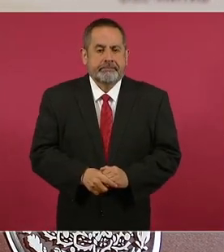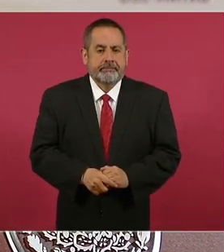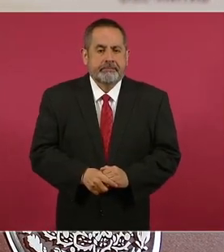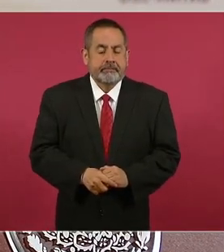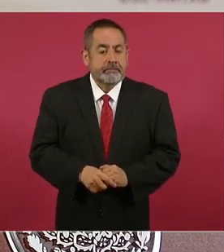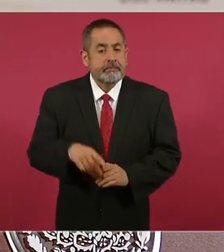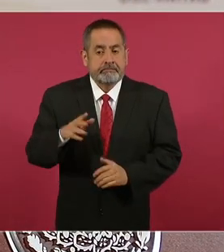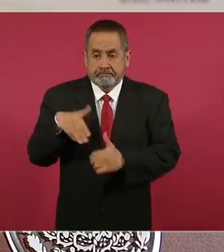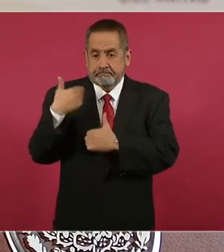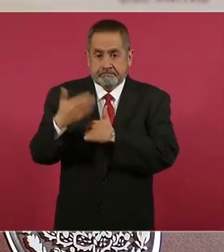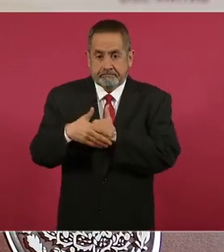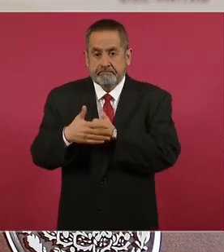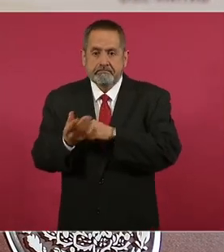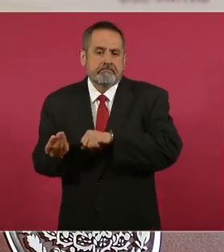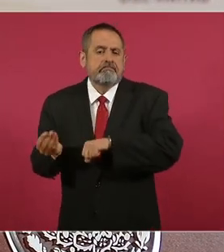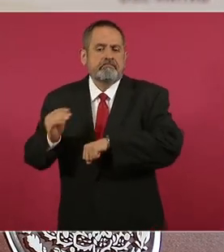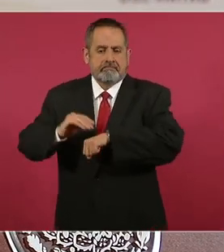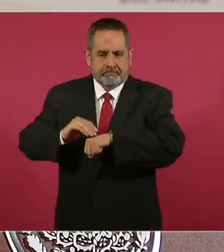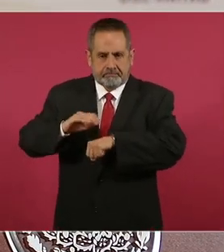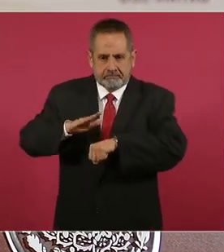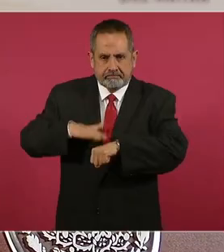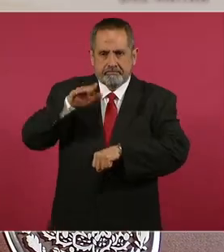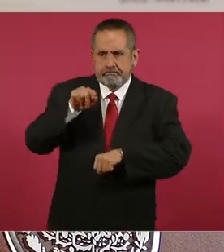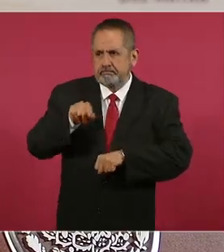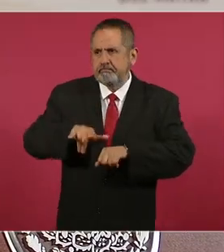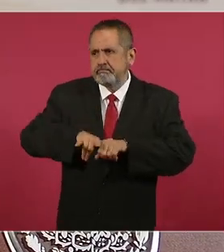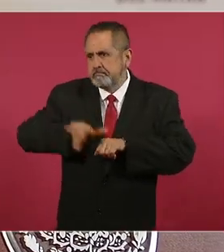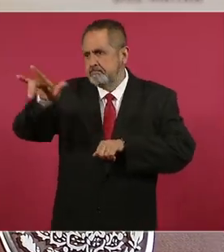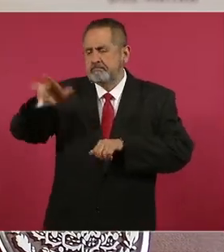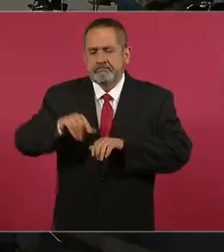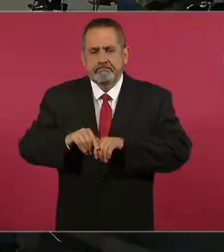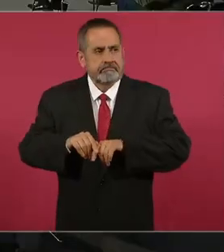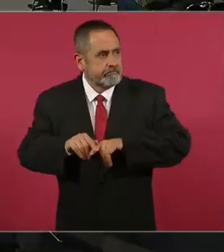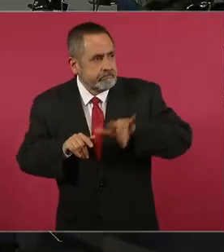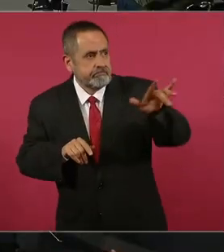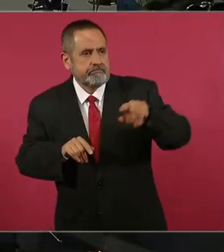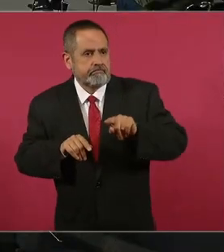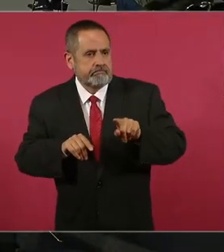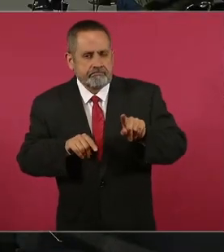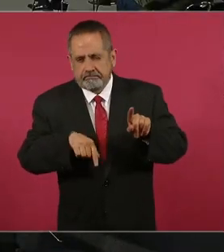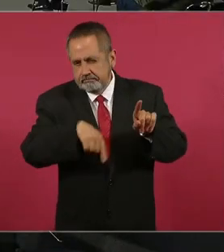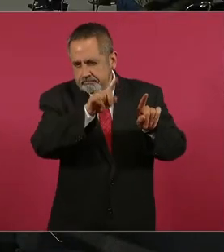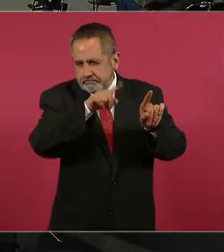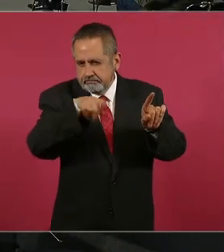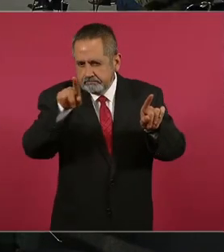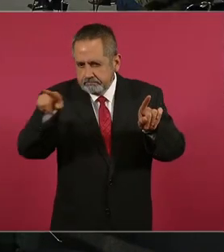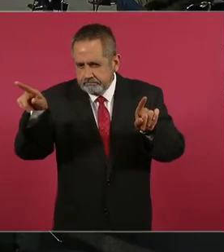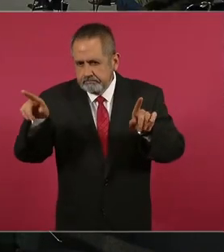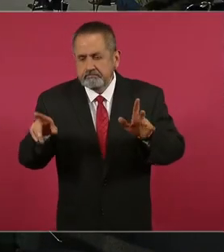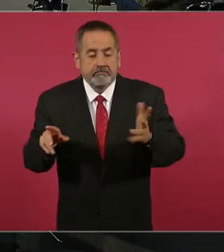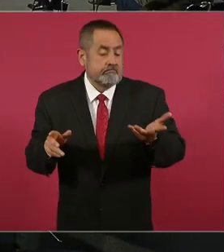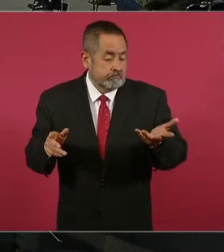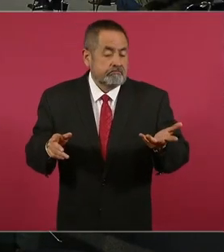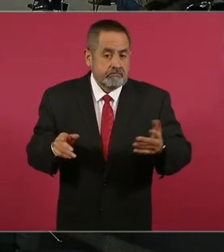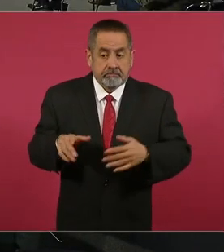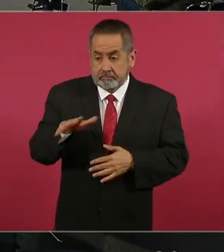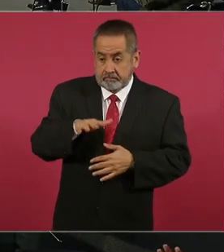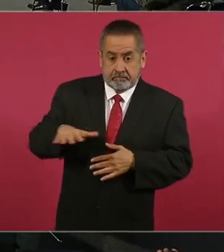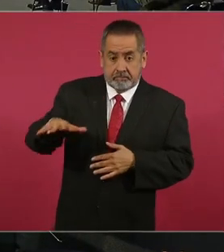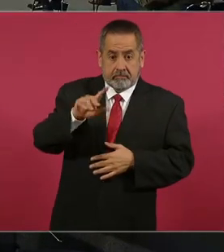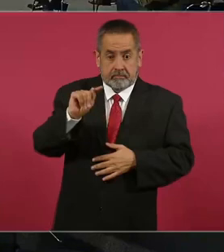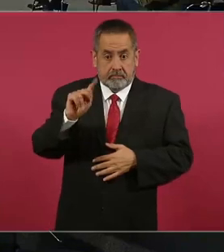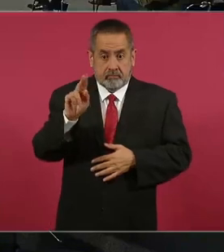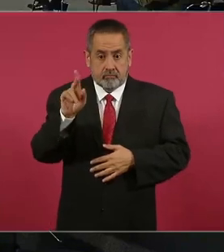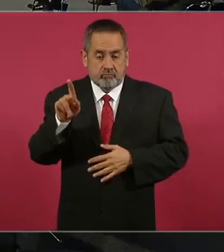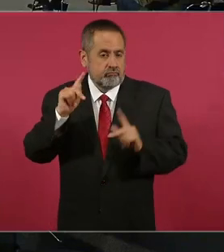Y va a tener más, porque pues es una región turística